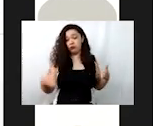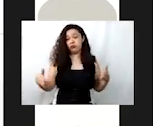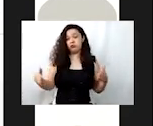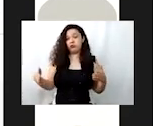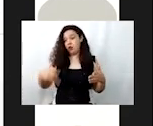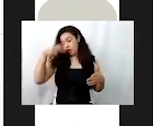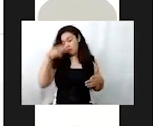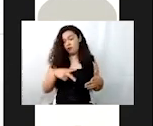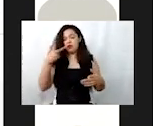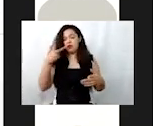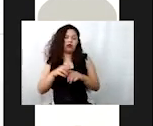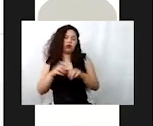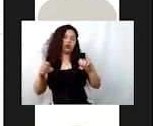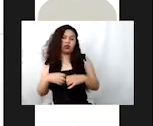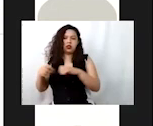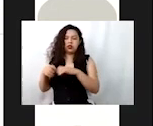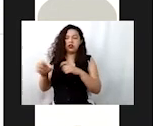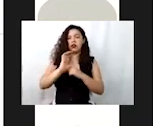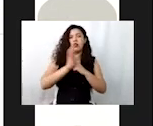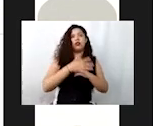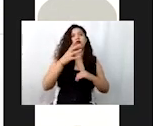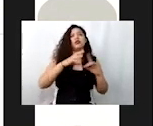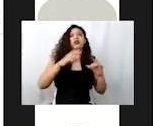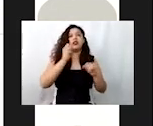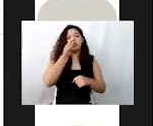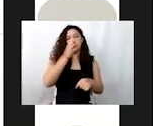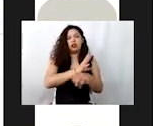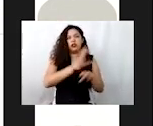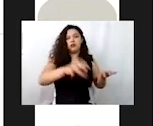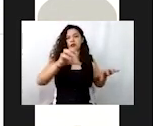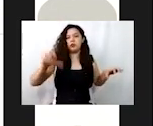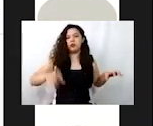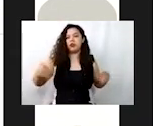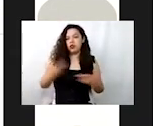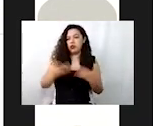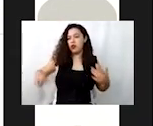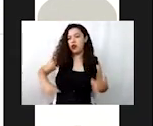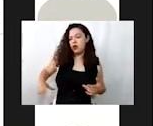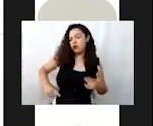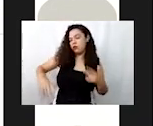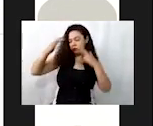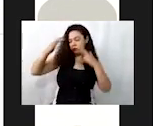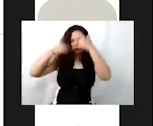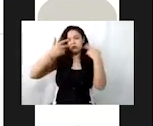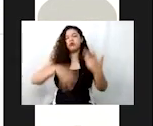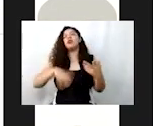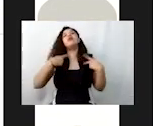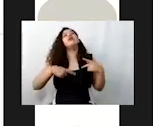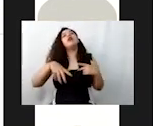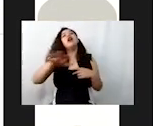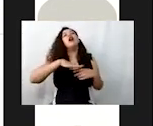fueron 2 equipos, parte de la comisión intersecretarial que acompañó al gobierno en este tema de revisión, llevando las voces de la sociedad